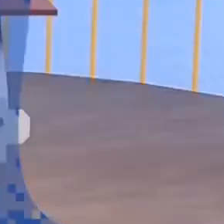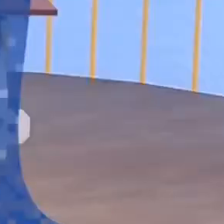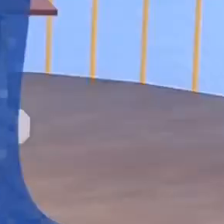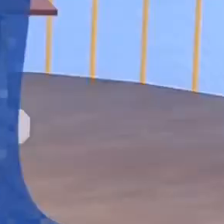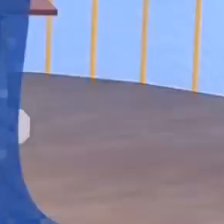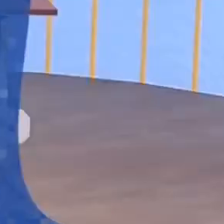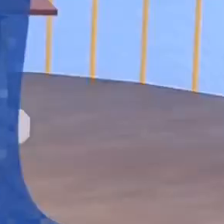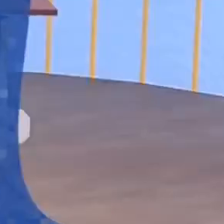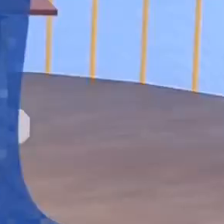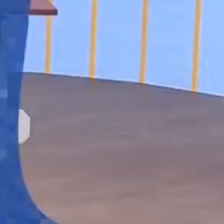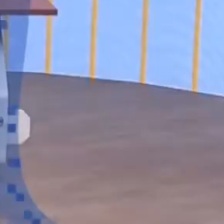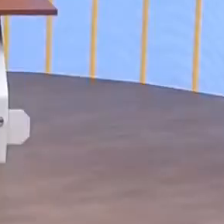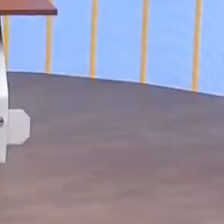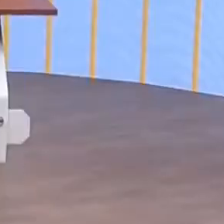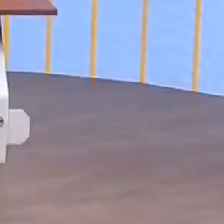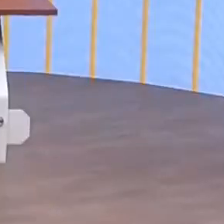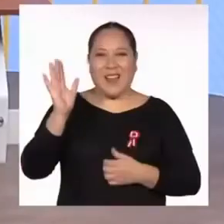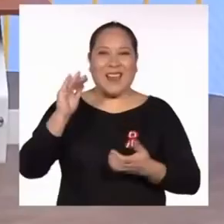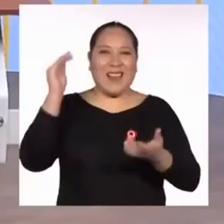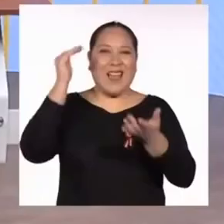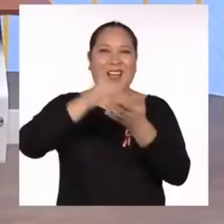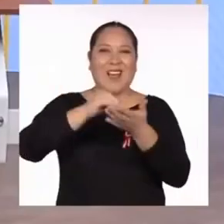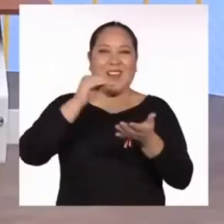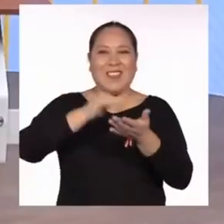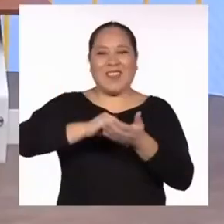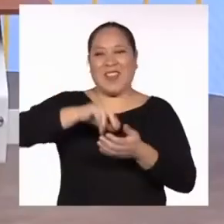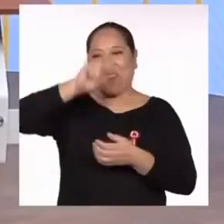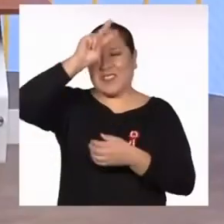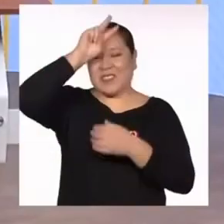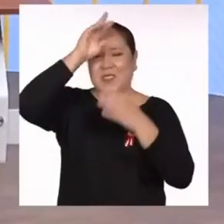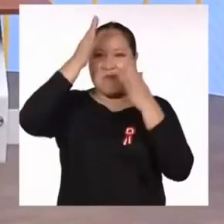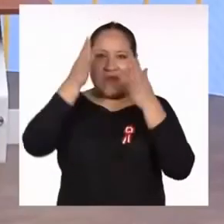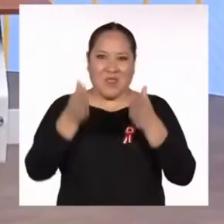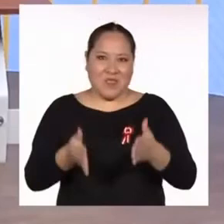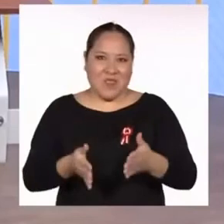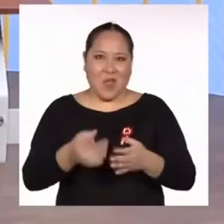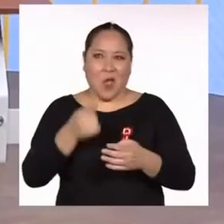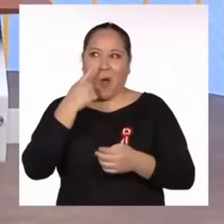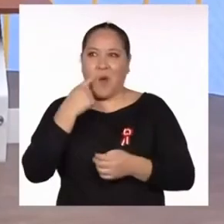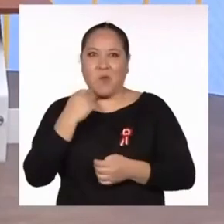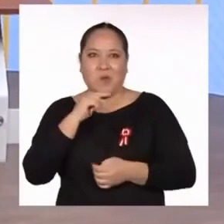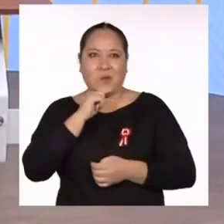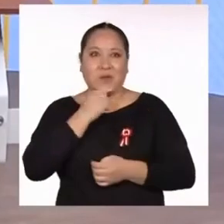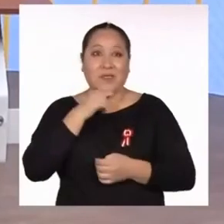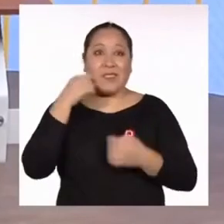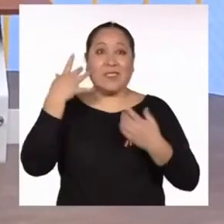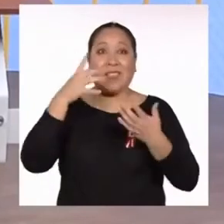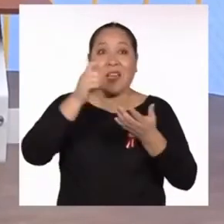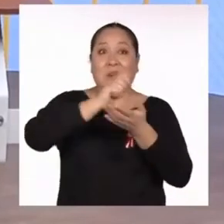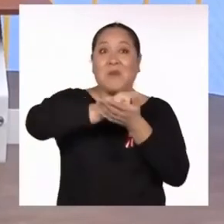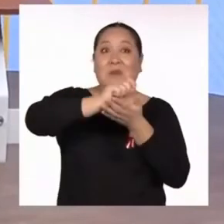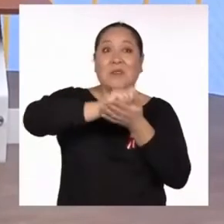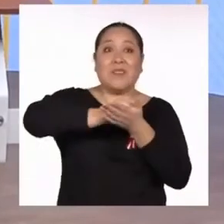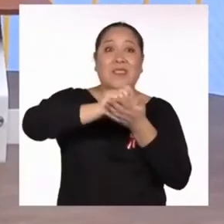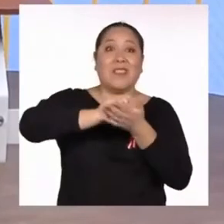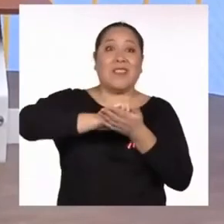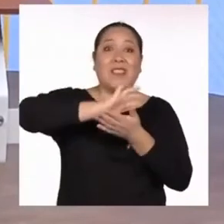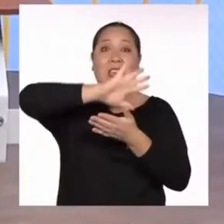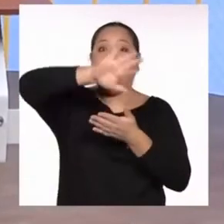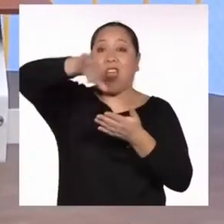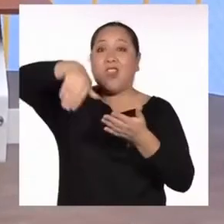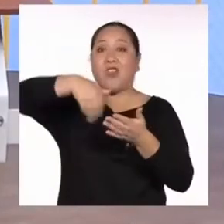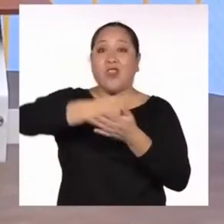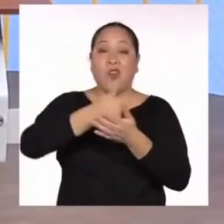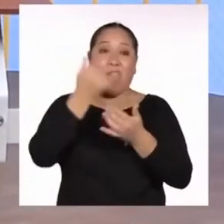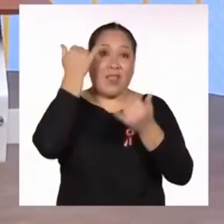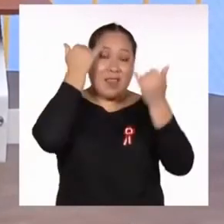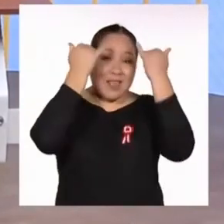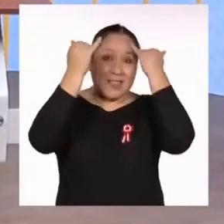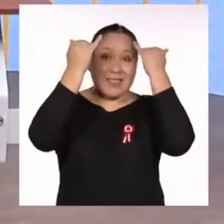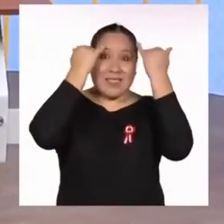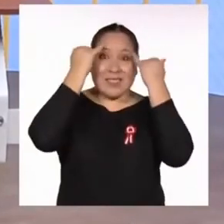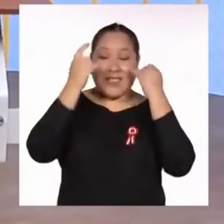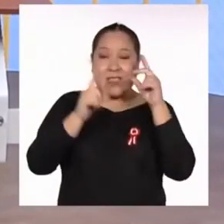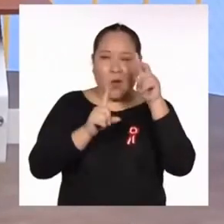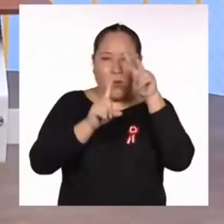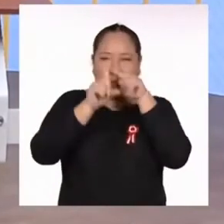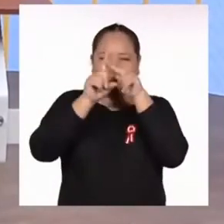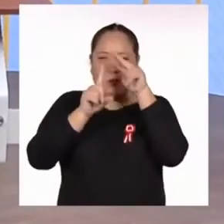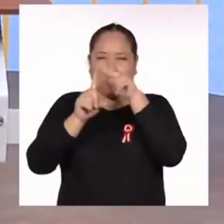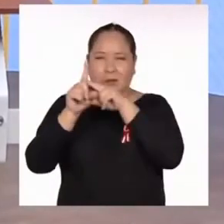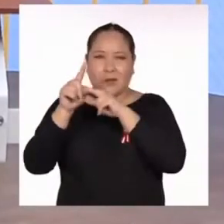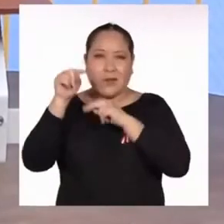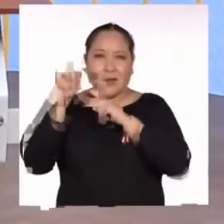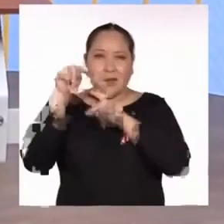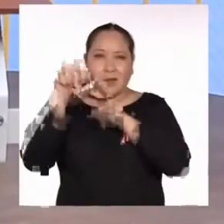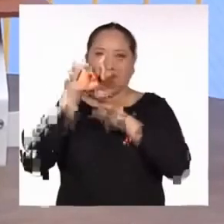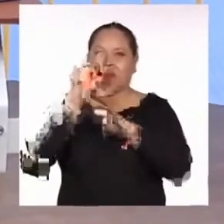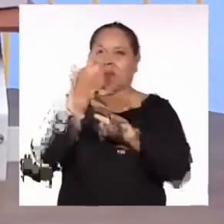hola nuevamente peruanas y peruanos ya tomaron nota de todas las ideas que les han surgido en